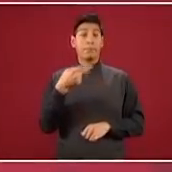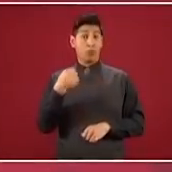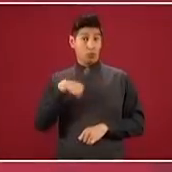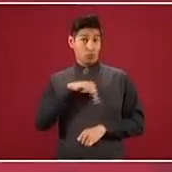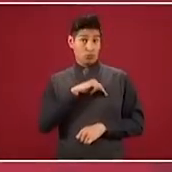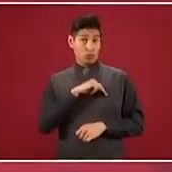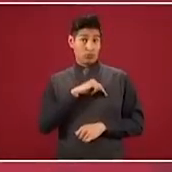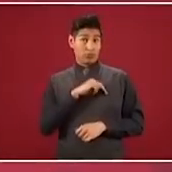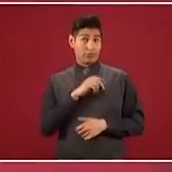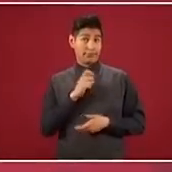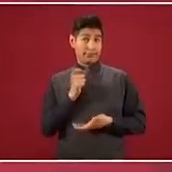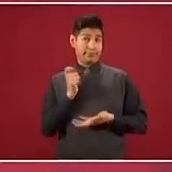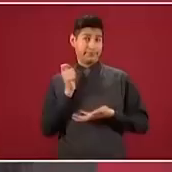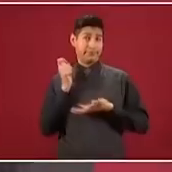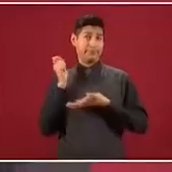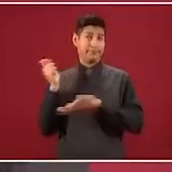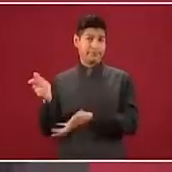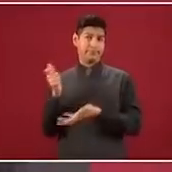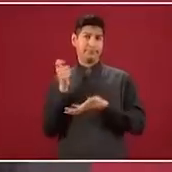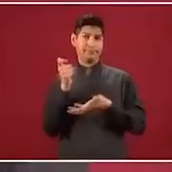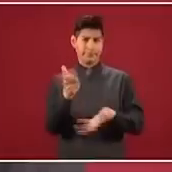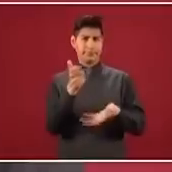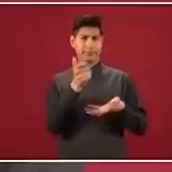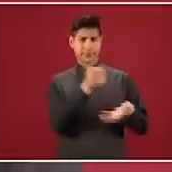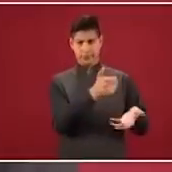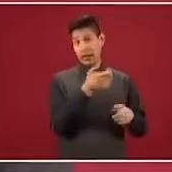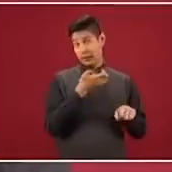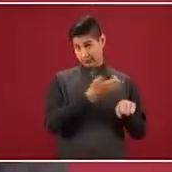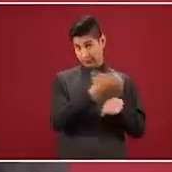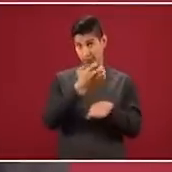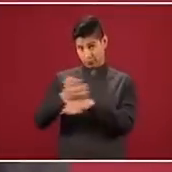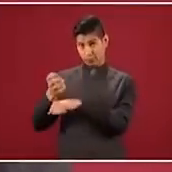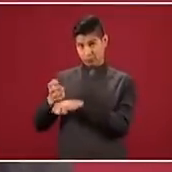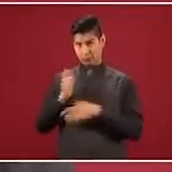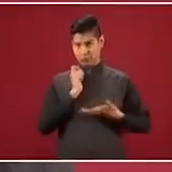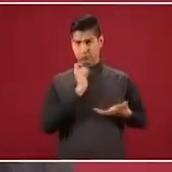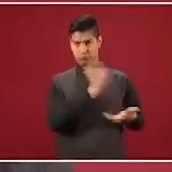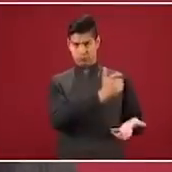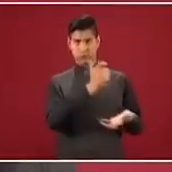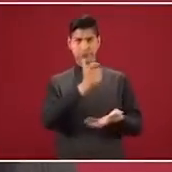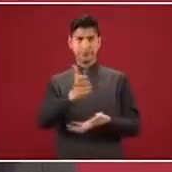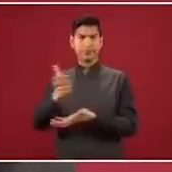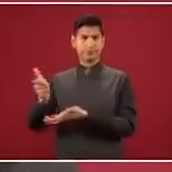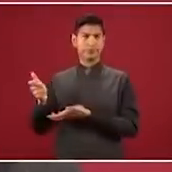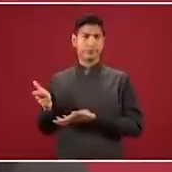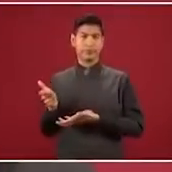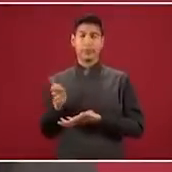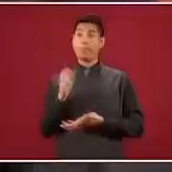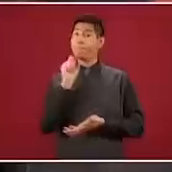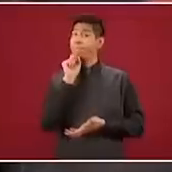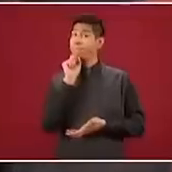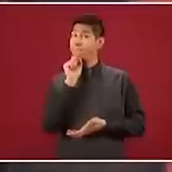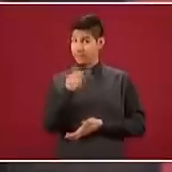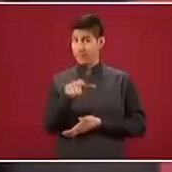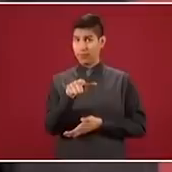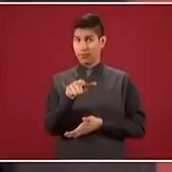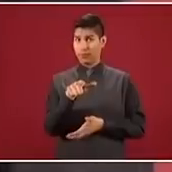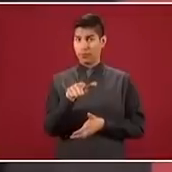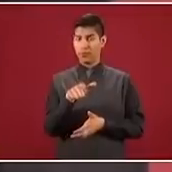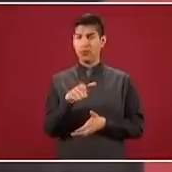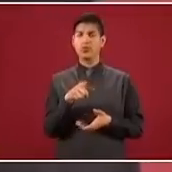los presupuestos a los gobiernos estatales de conformidad